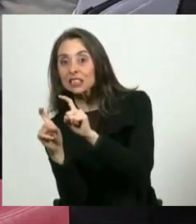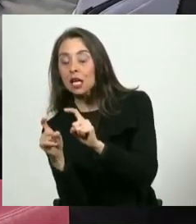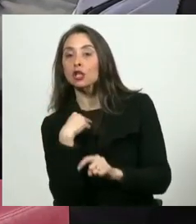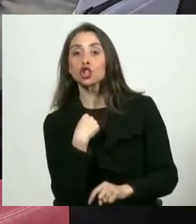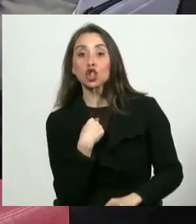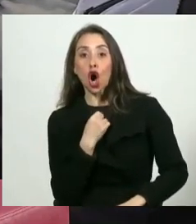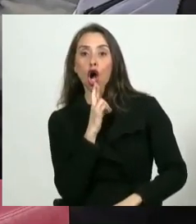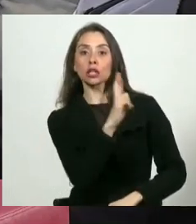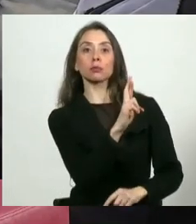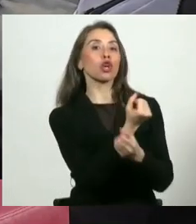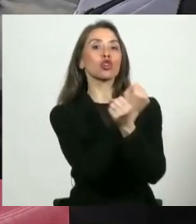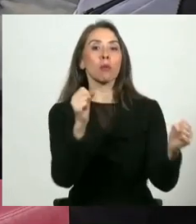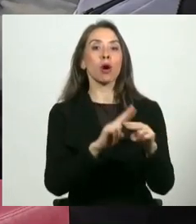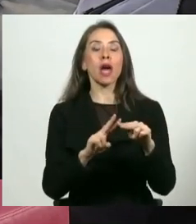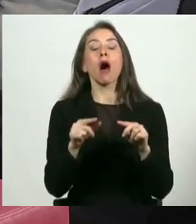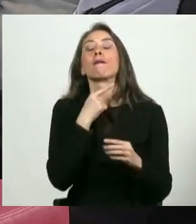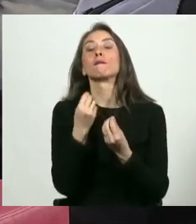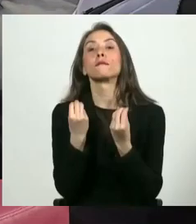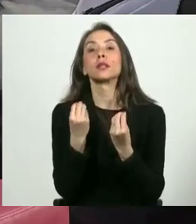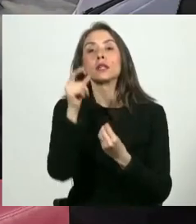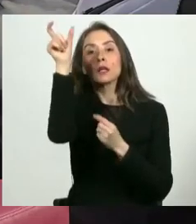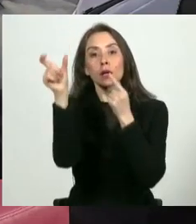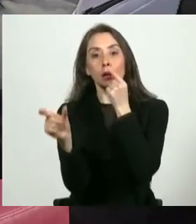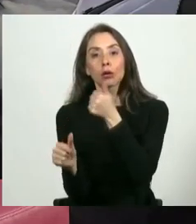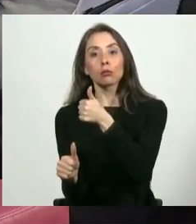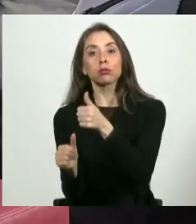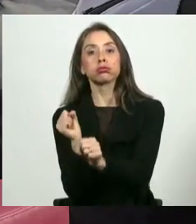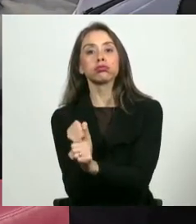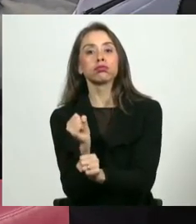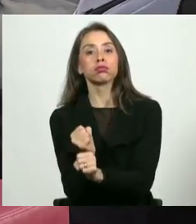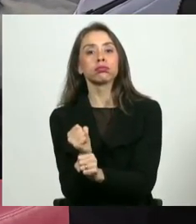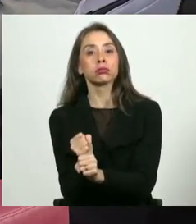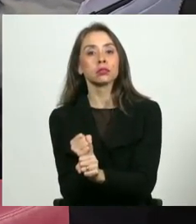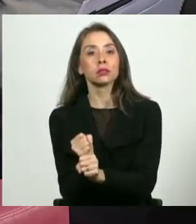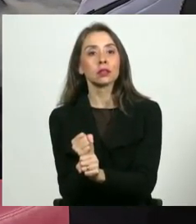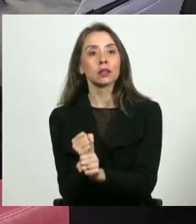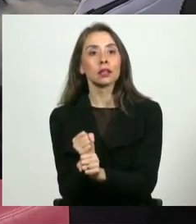Y la verdad es que estamos fascinados porque es un tremendo trabajador.